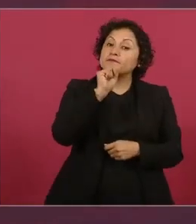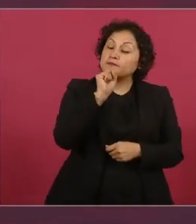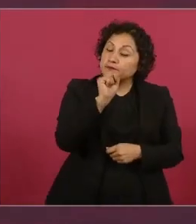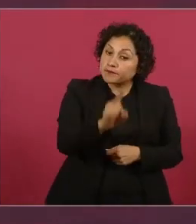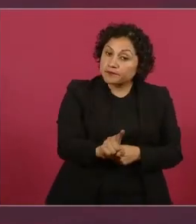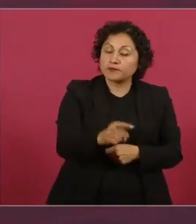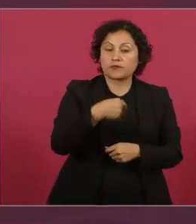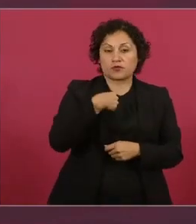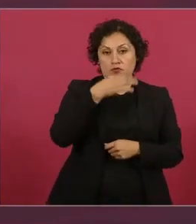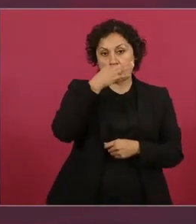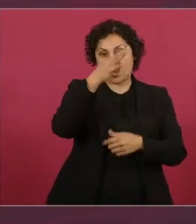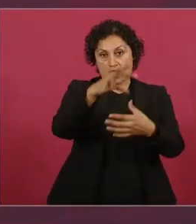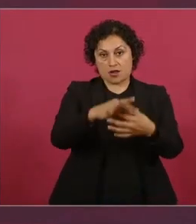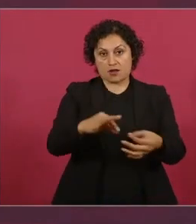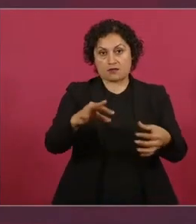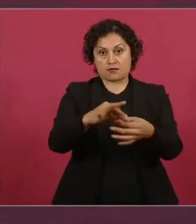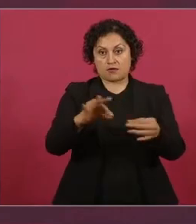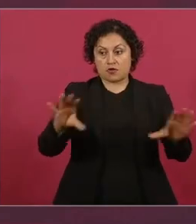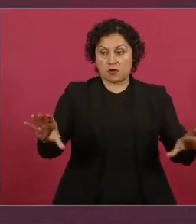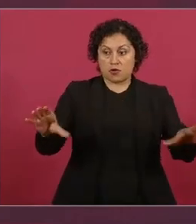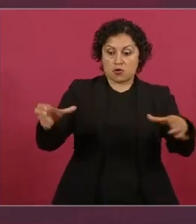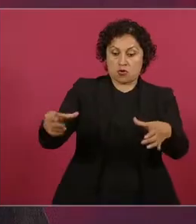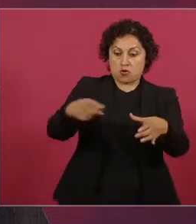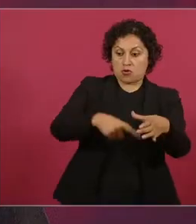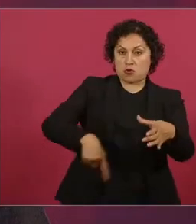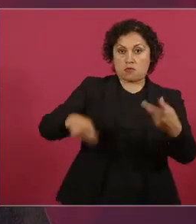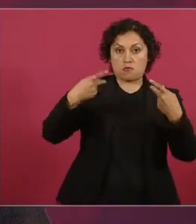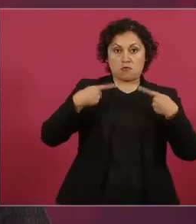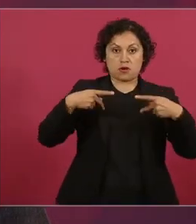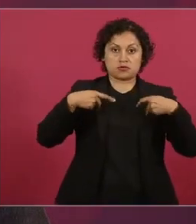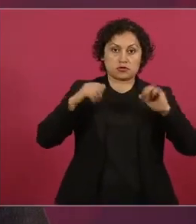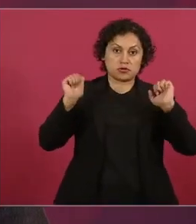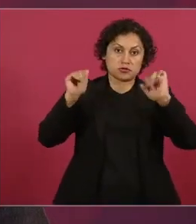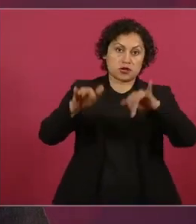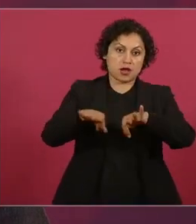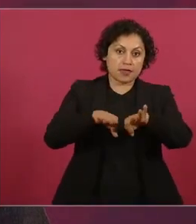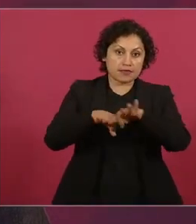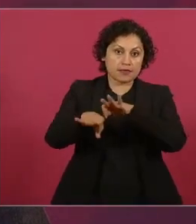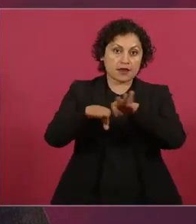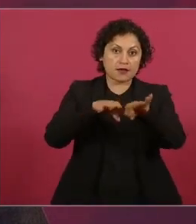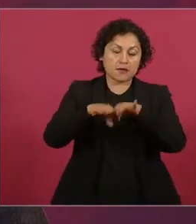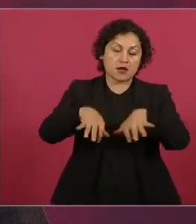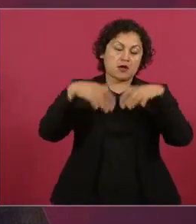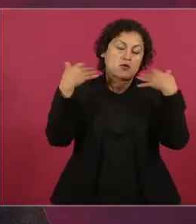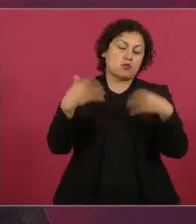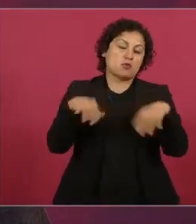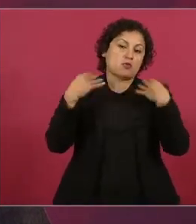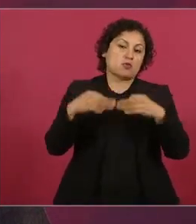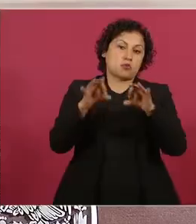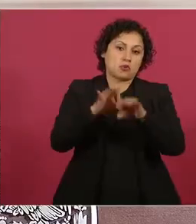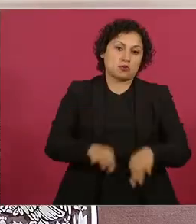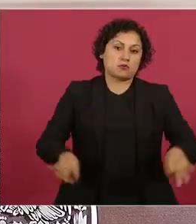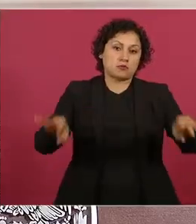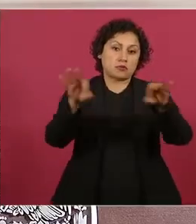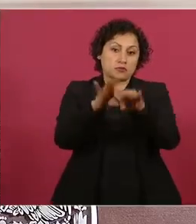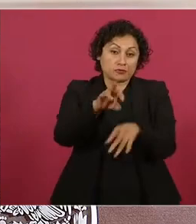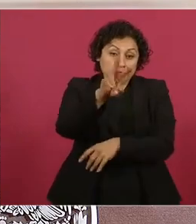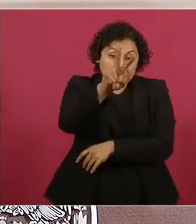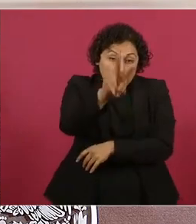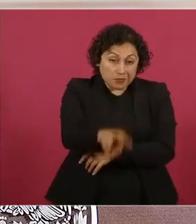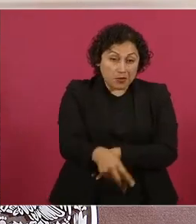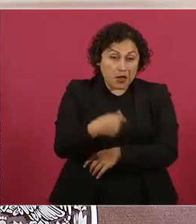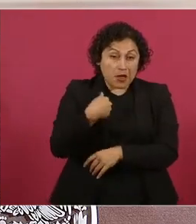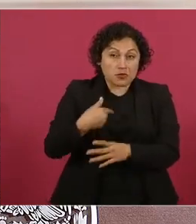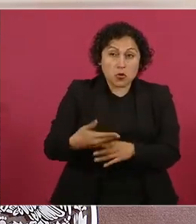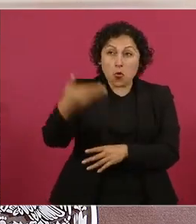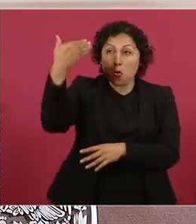nivel comunitario ha sido y seguirá siendo muy importante porque yo no conozco ninguna situación semejante que